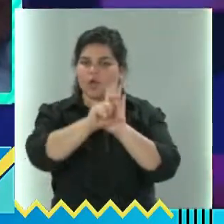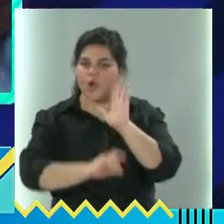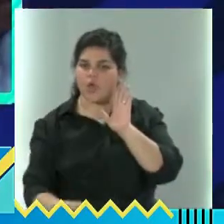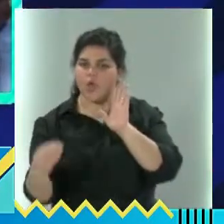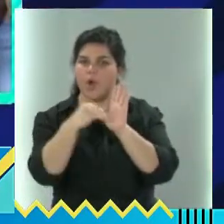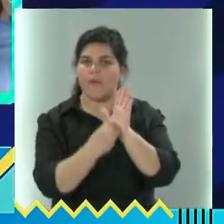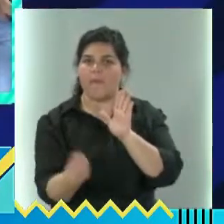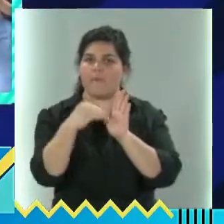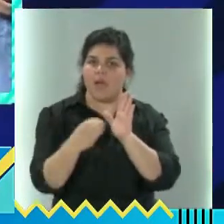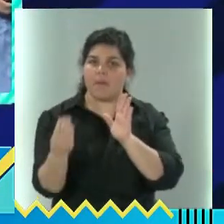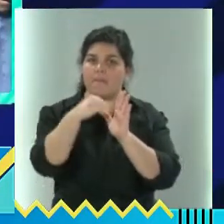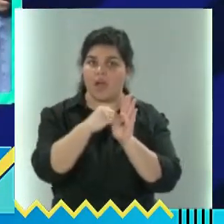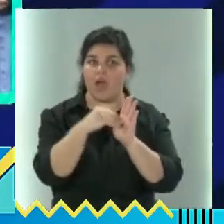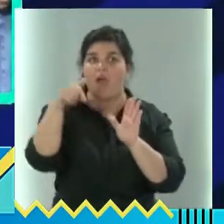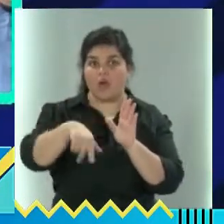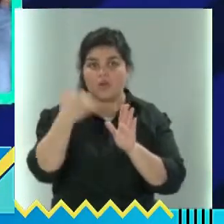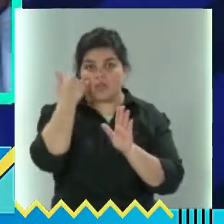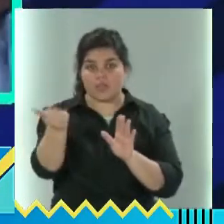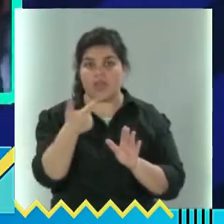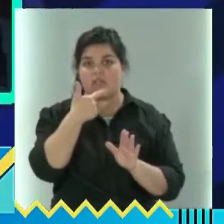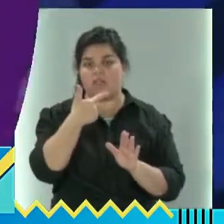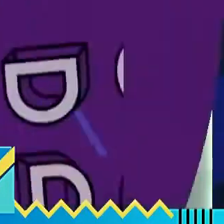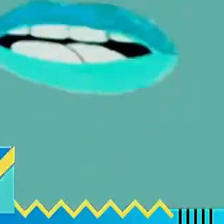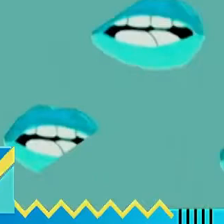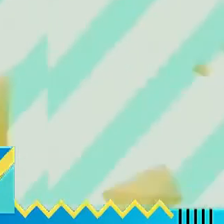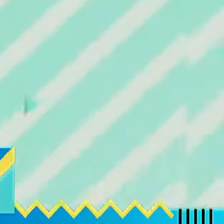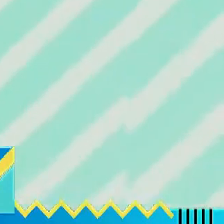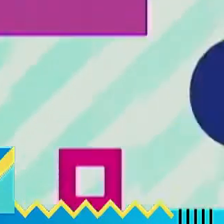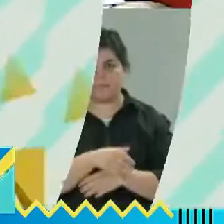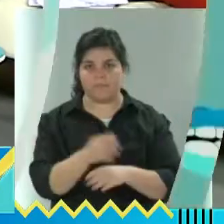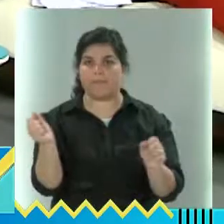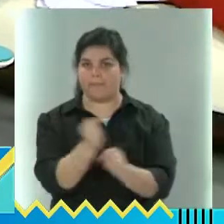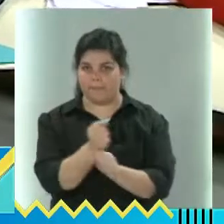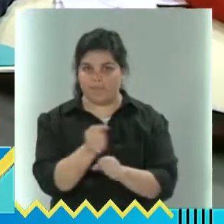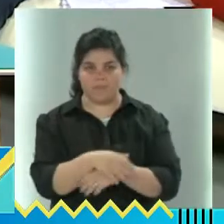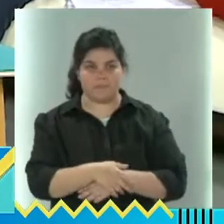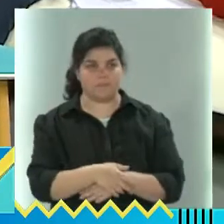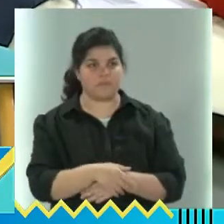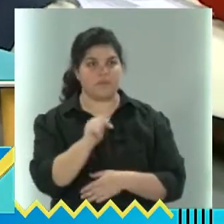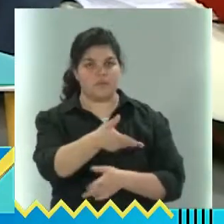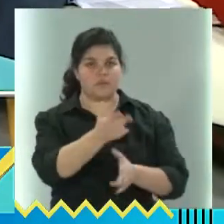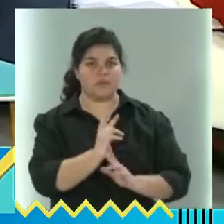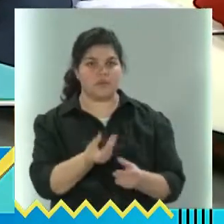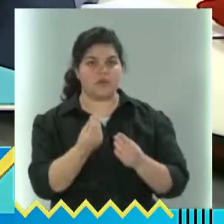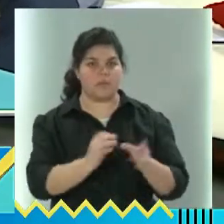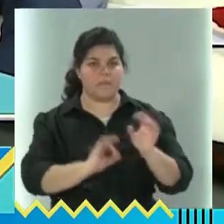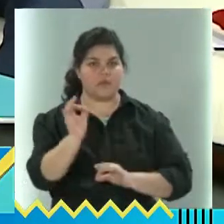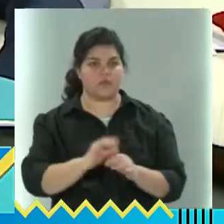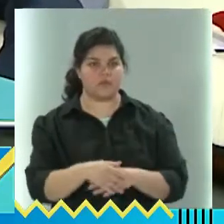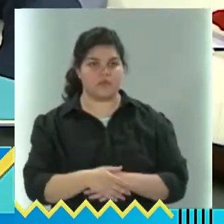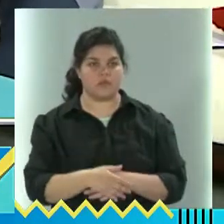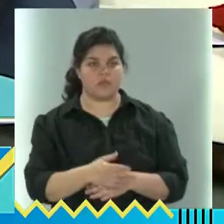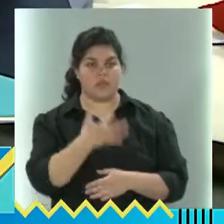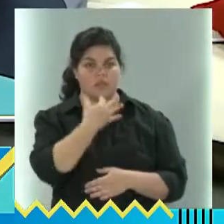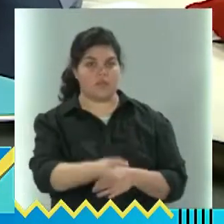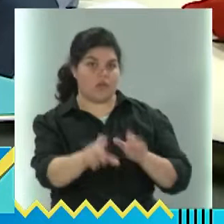código que bueno, hoy tuvo media sanción en la legislatura. Bien. Samuel, ¿vos cómo definirías este proyecto de ley? Bueno, la verdad que es un código